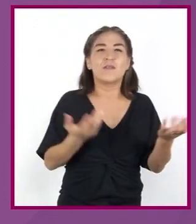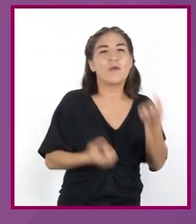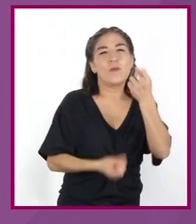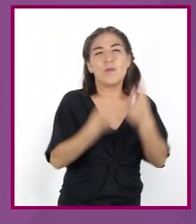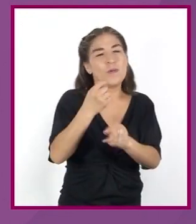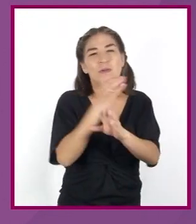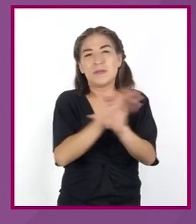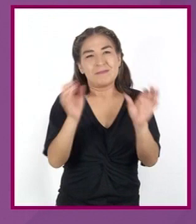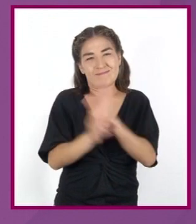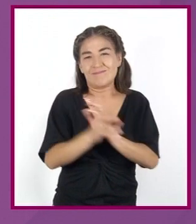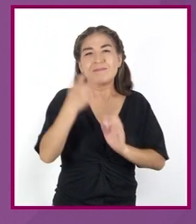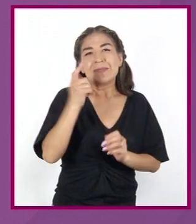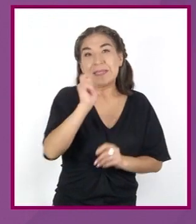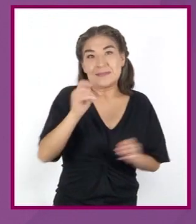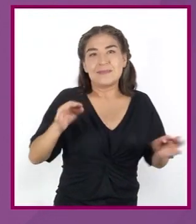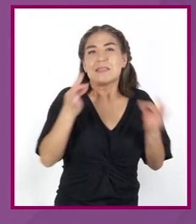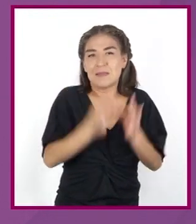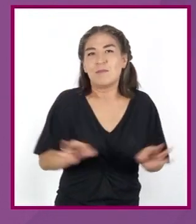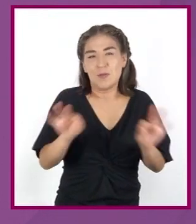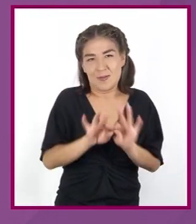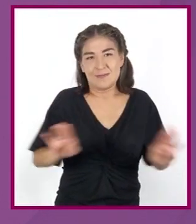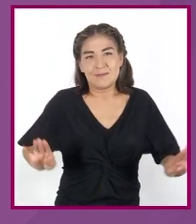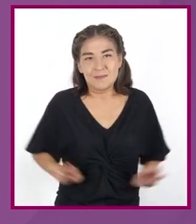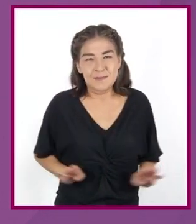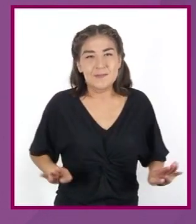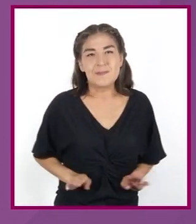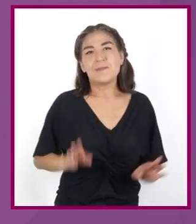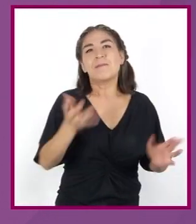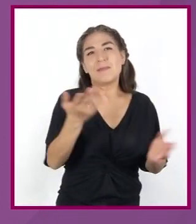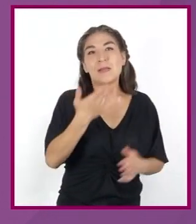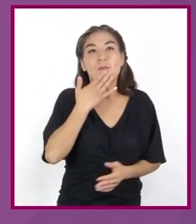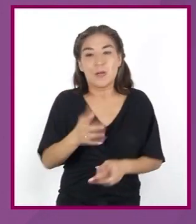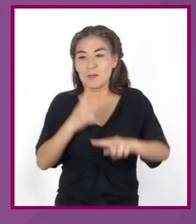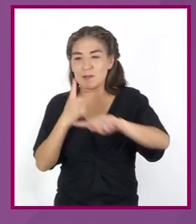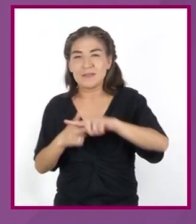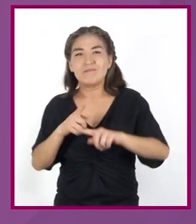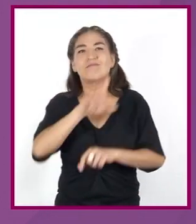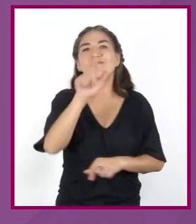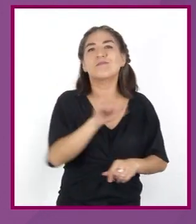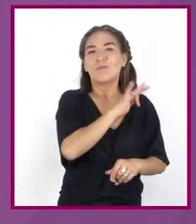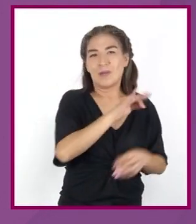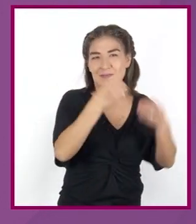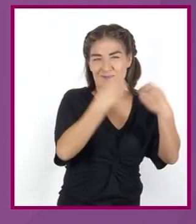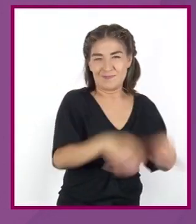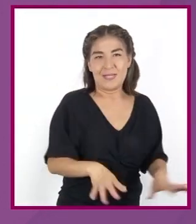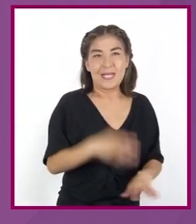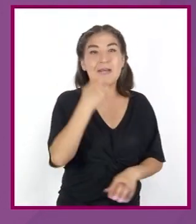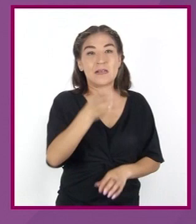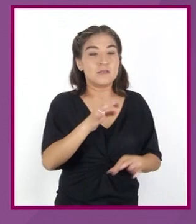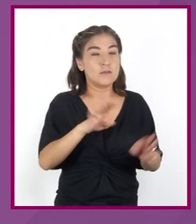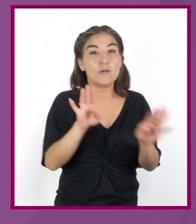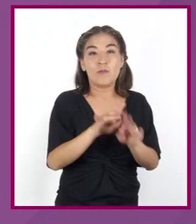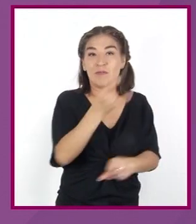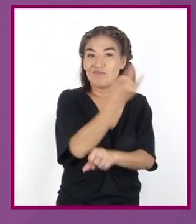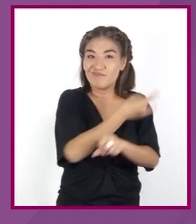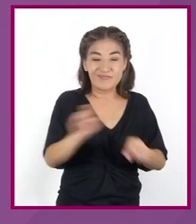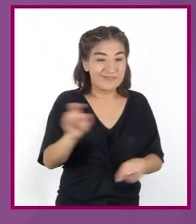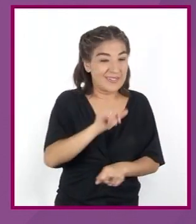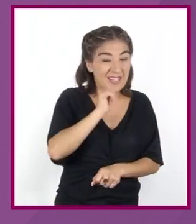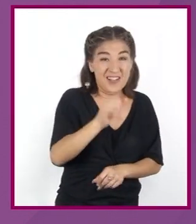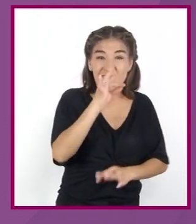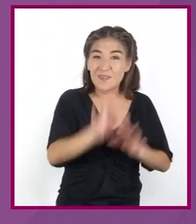de carácter importantes en caso de considerarse positivas. Esto quiere decir que el incumplimiento trae